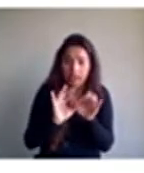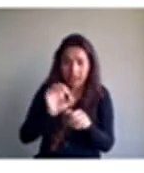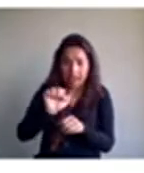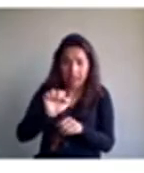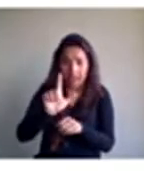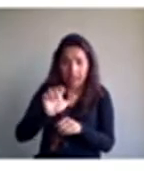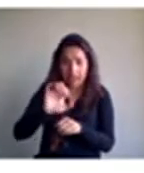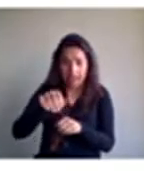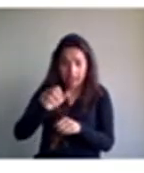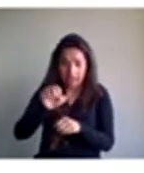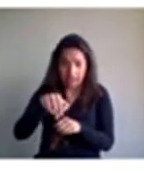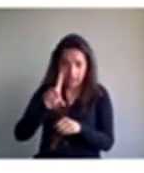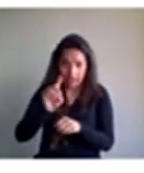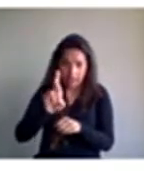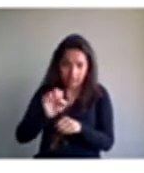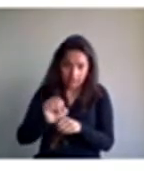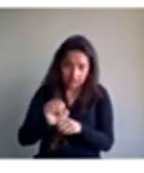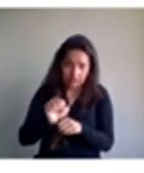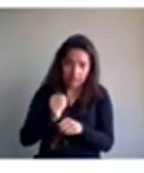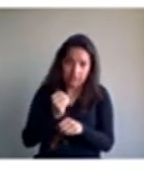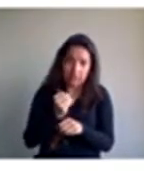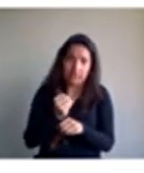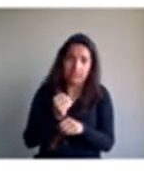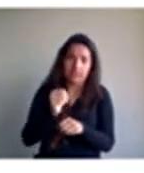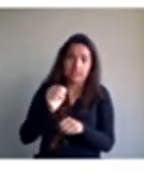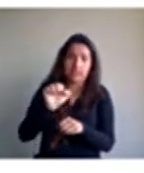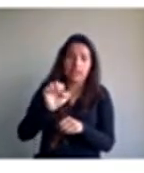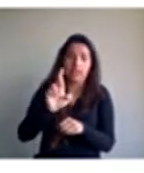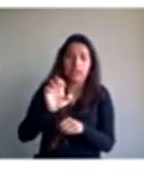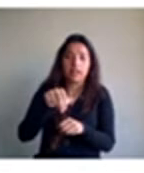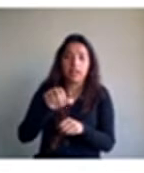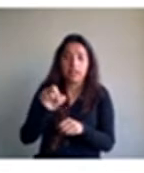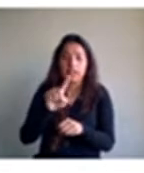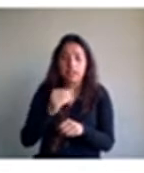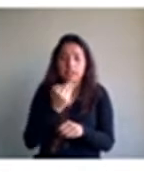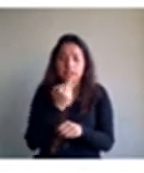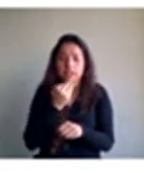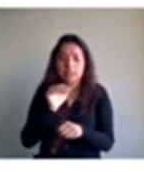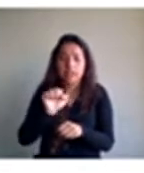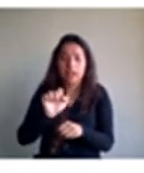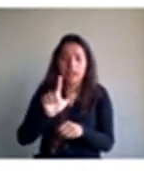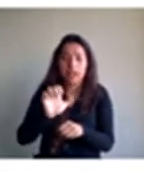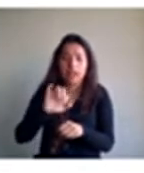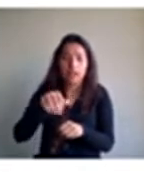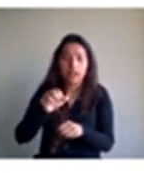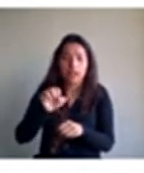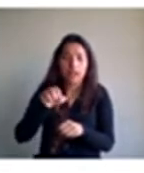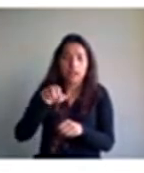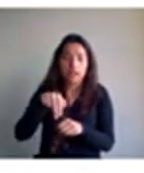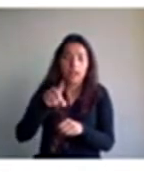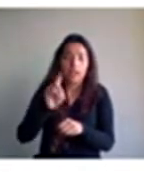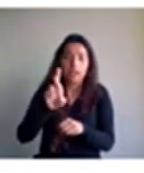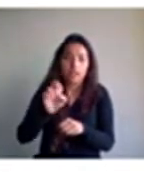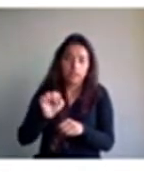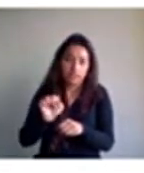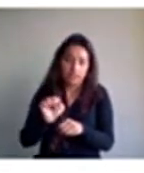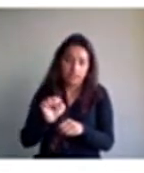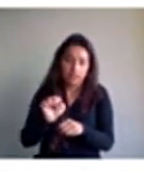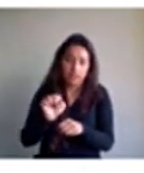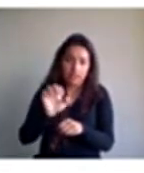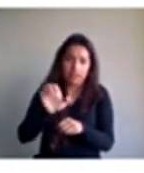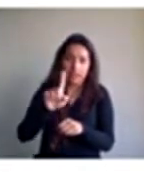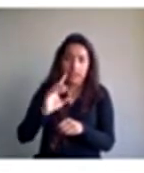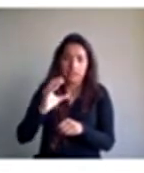los embajadores de bebés parecen en colombia y en chile todas las personas que en estos momentos están